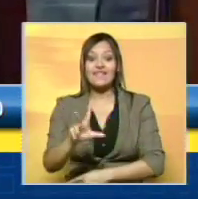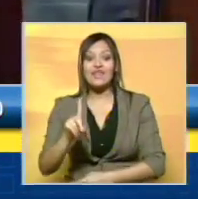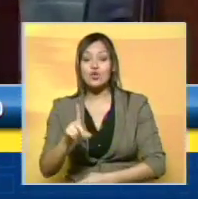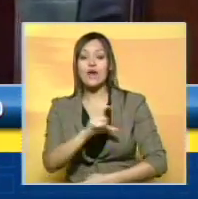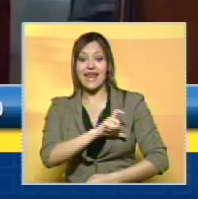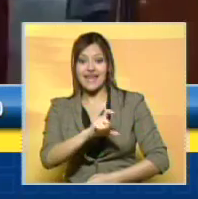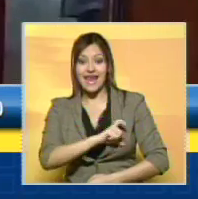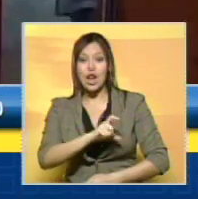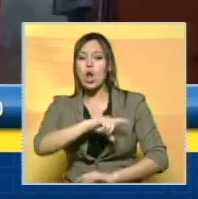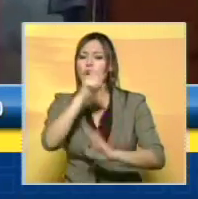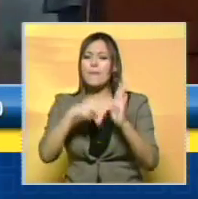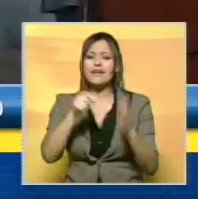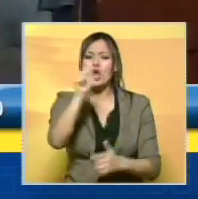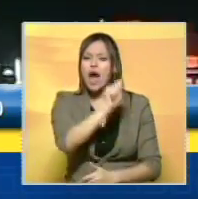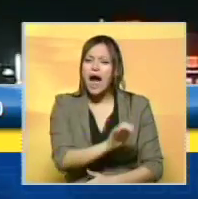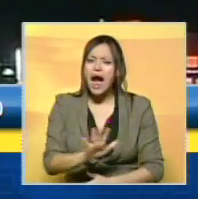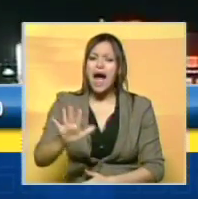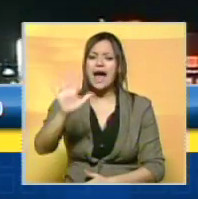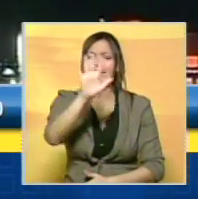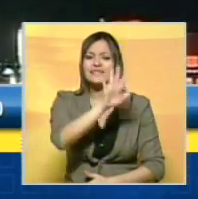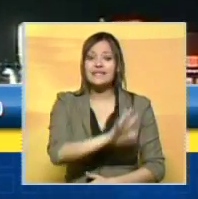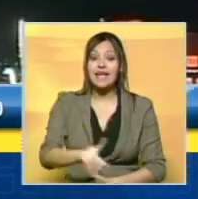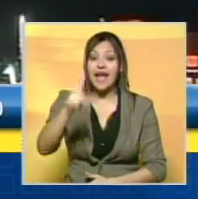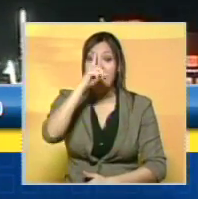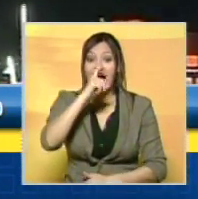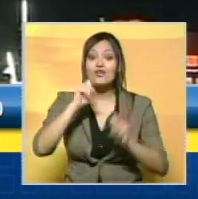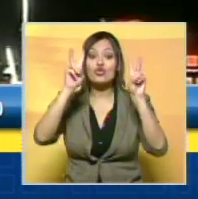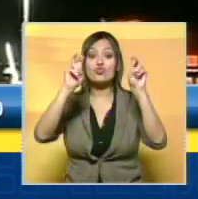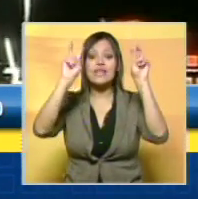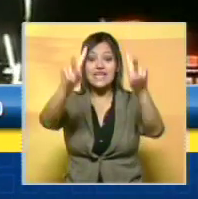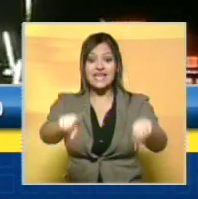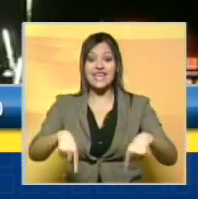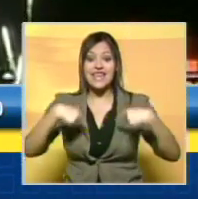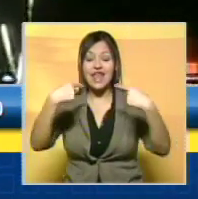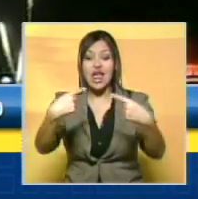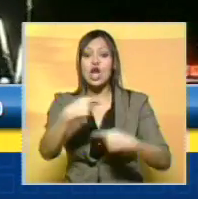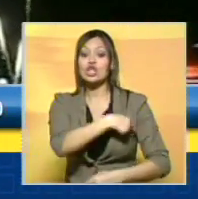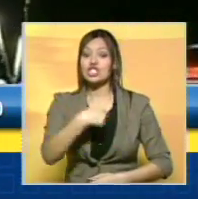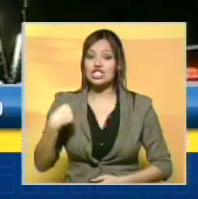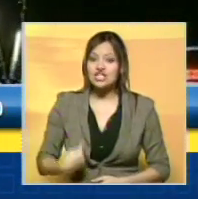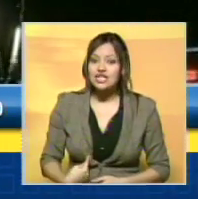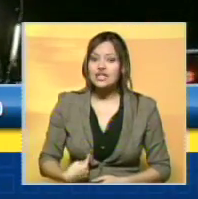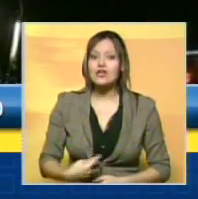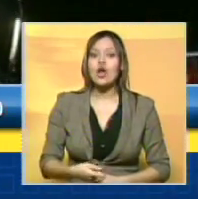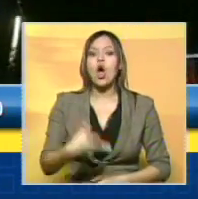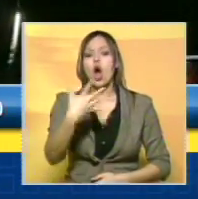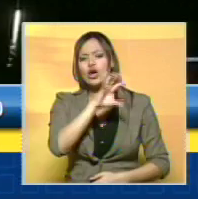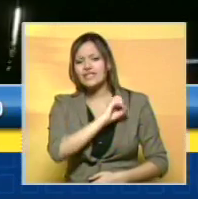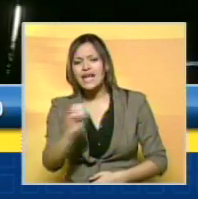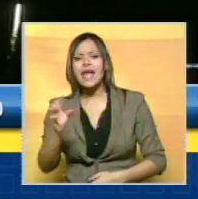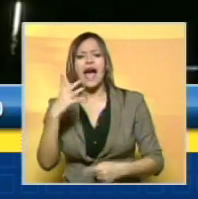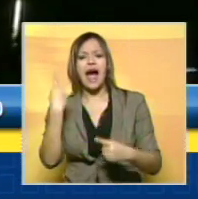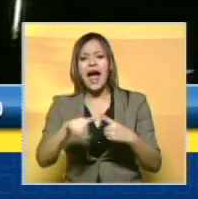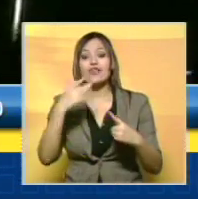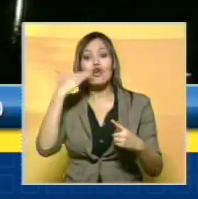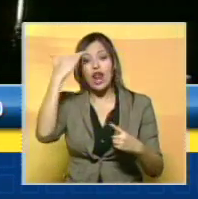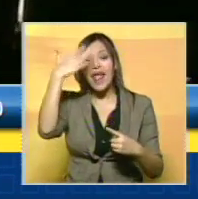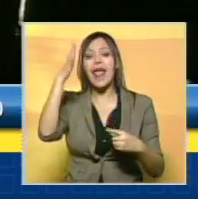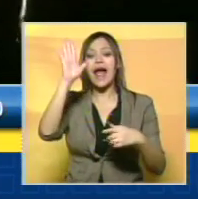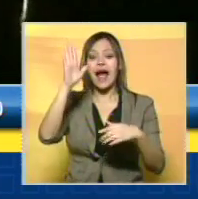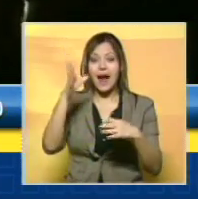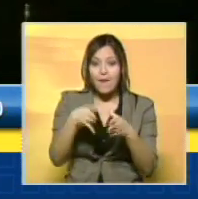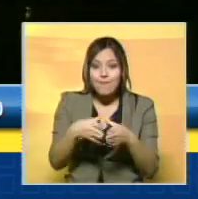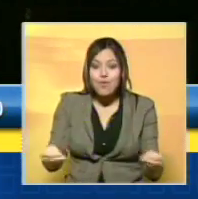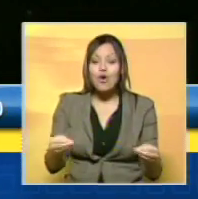enero el continente asiático celebra el Año Nuevo Chino. Al contrario que Occidente, China, Corea, Japón y